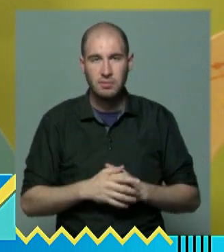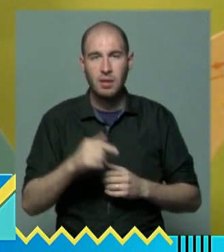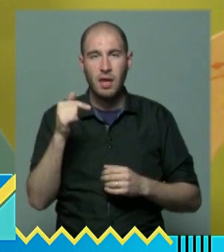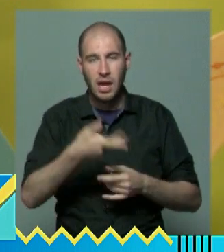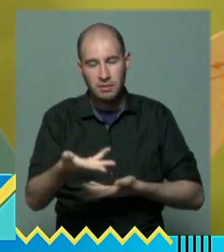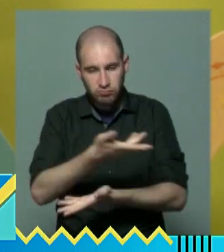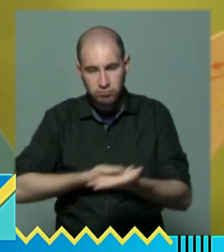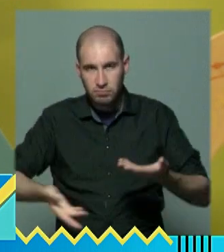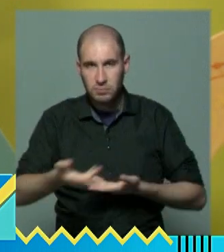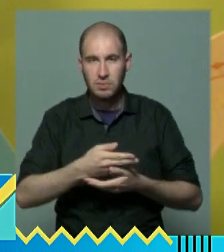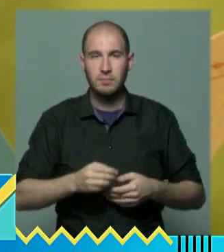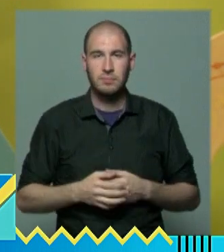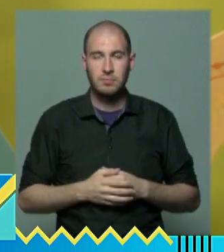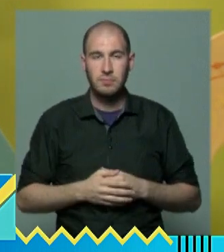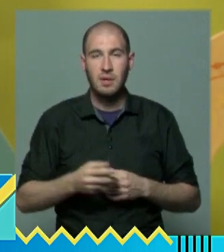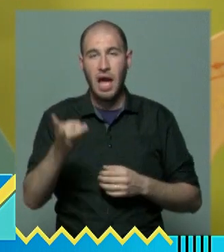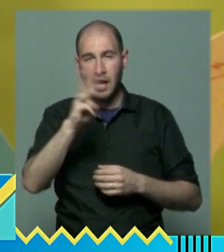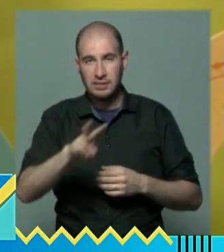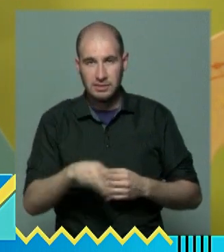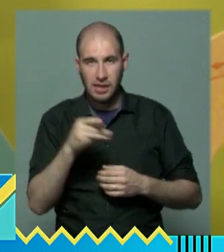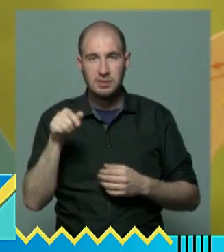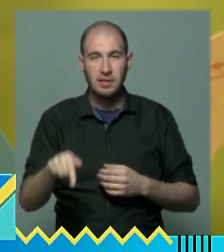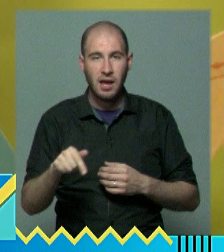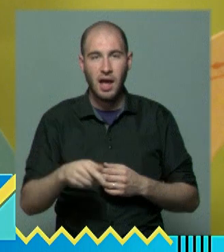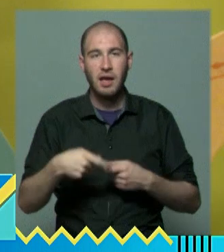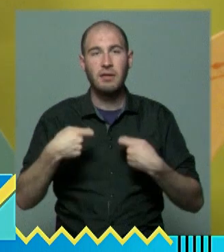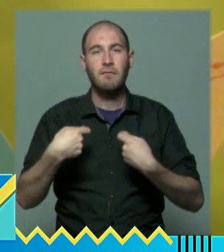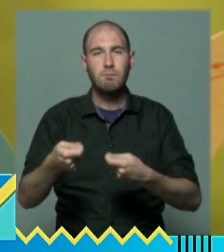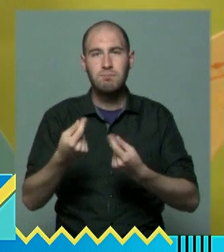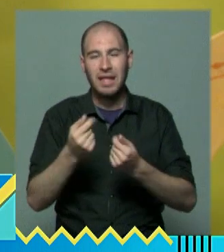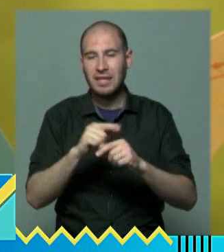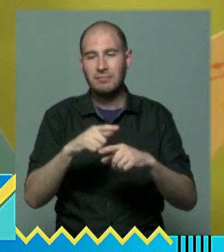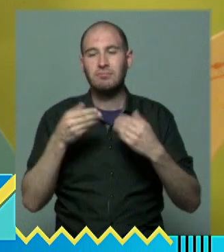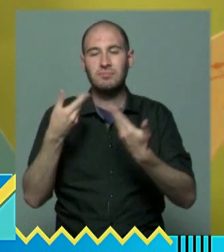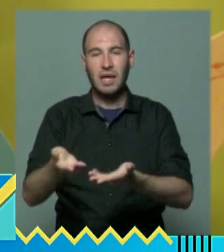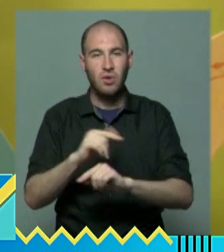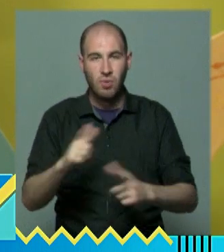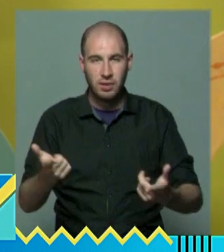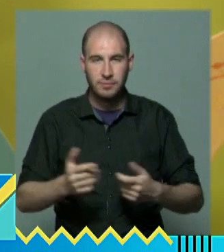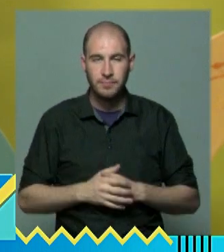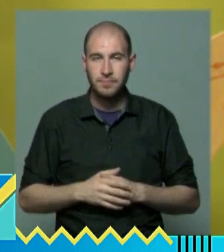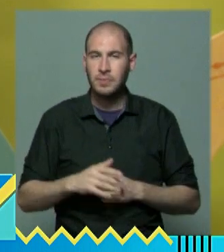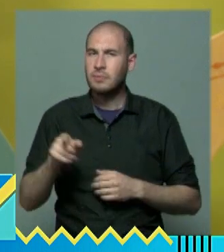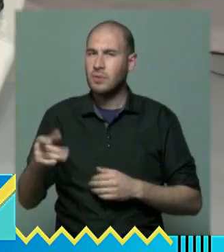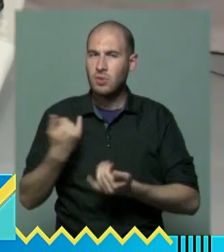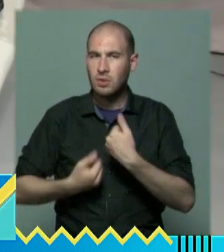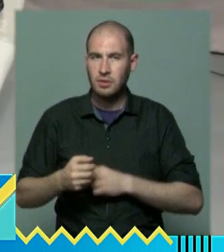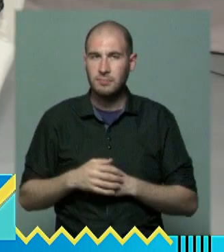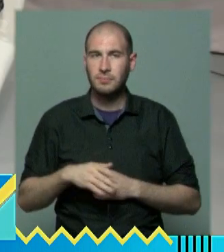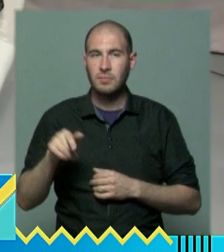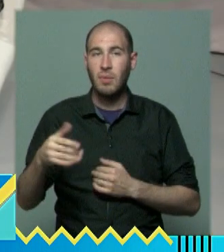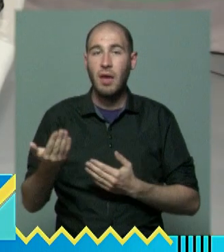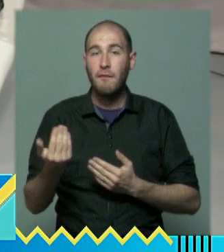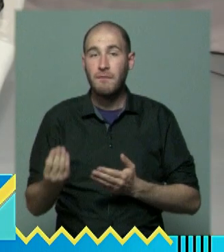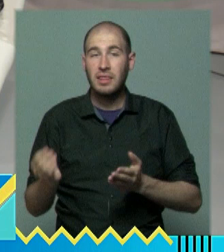retroalimentar un poco el sistema de ANSES, que es el que queda desfinanciado cuando hay trabajo no registrado. Sergio. Sí, ahí